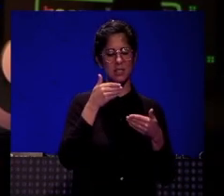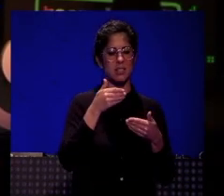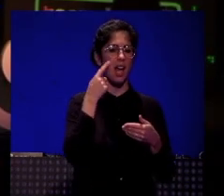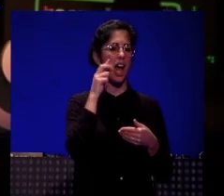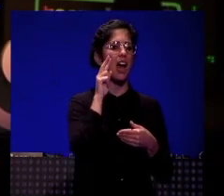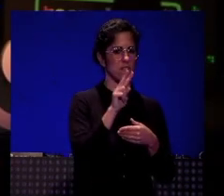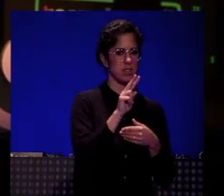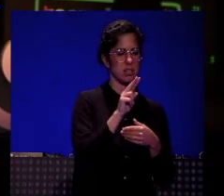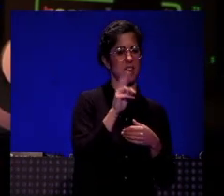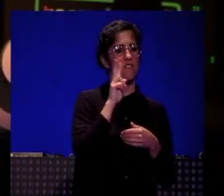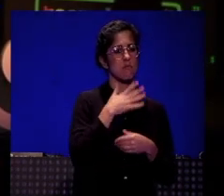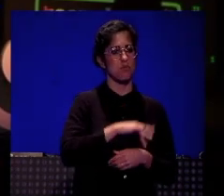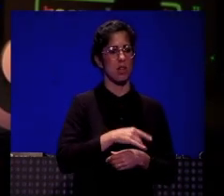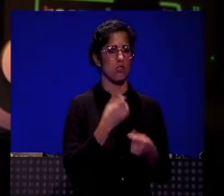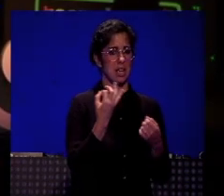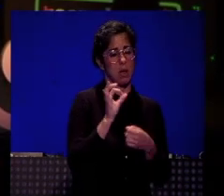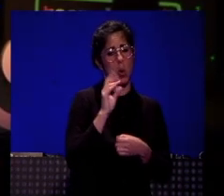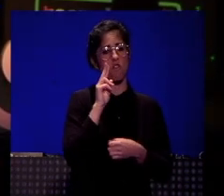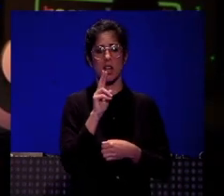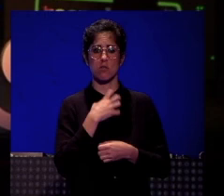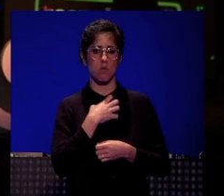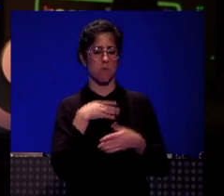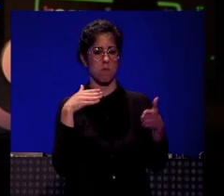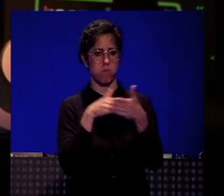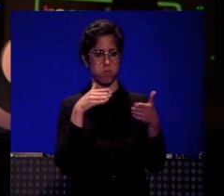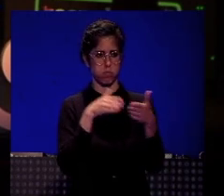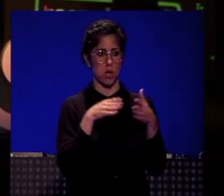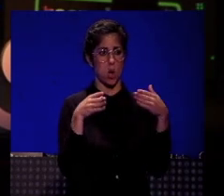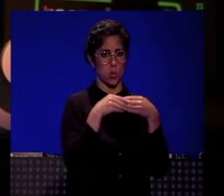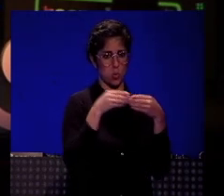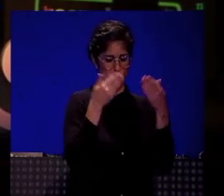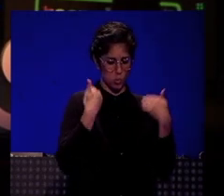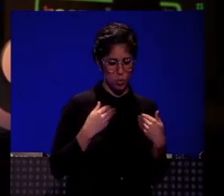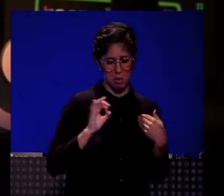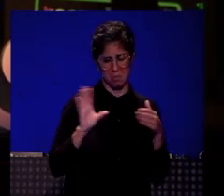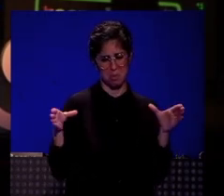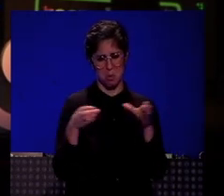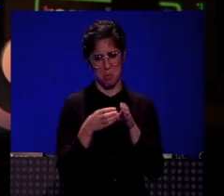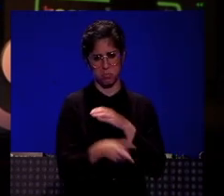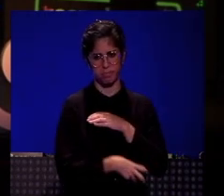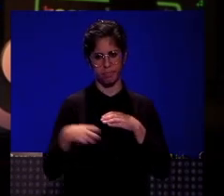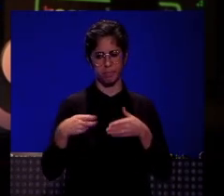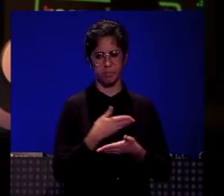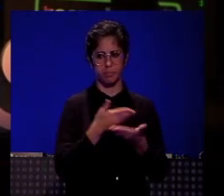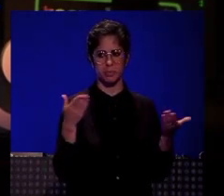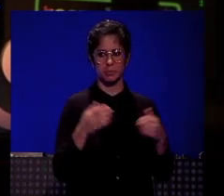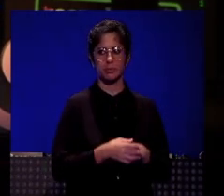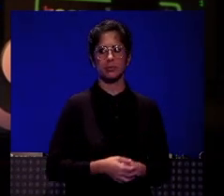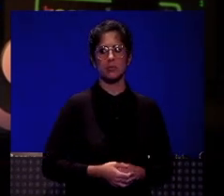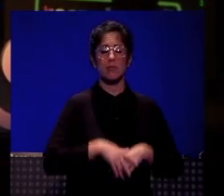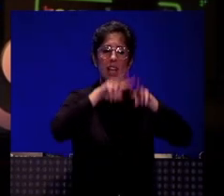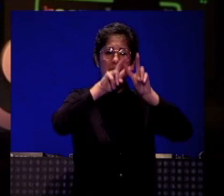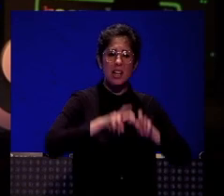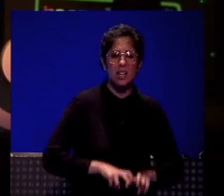no solamente por nosotros como además decir usuarios sino también por la comunidad vale por ejemplo para qué sirve también la analítica para